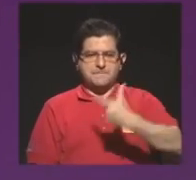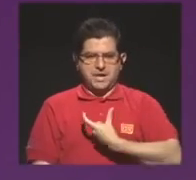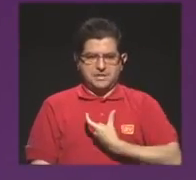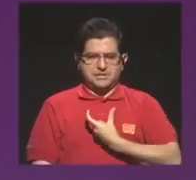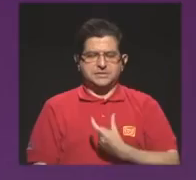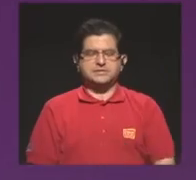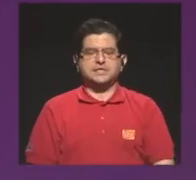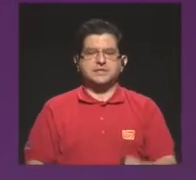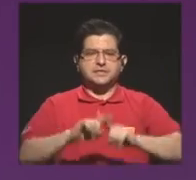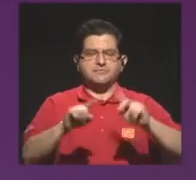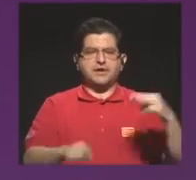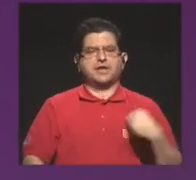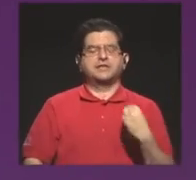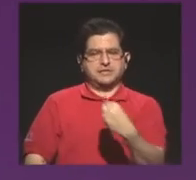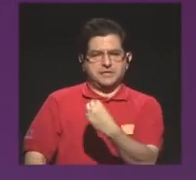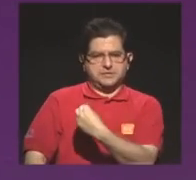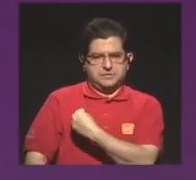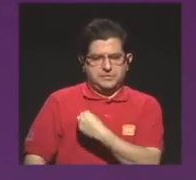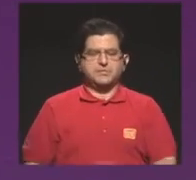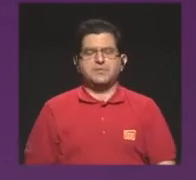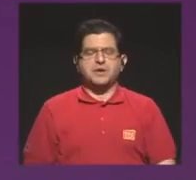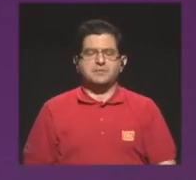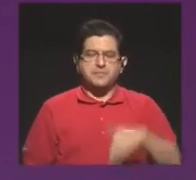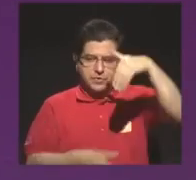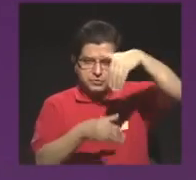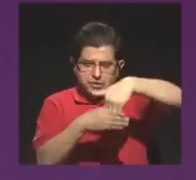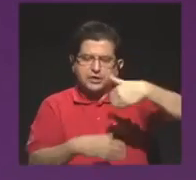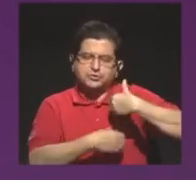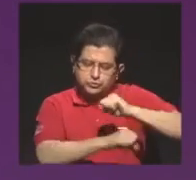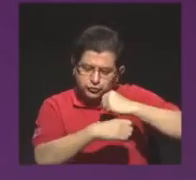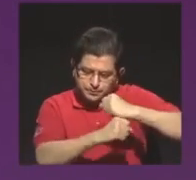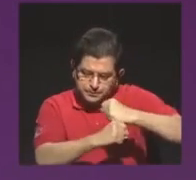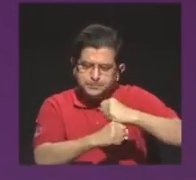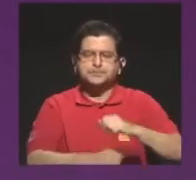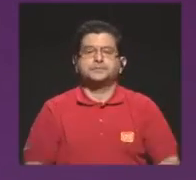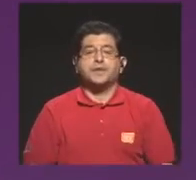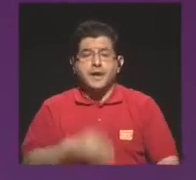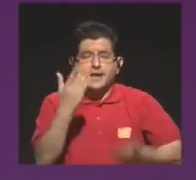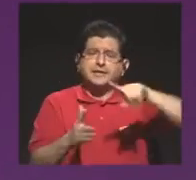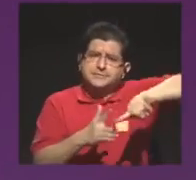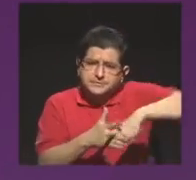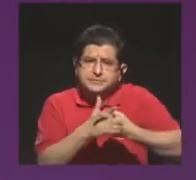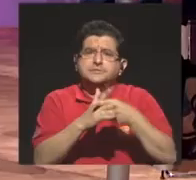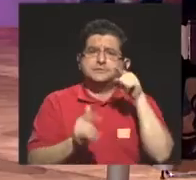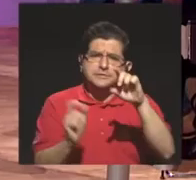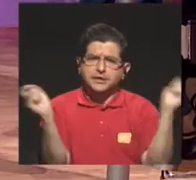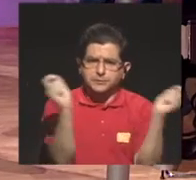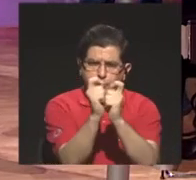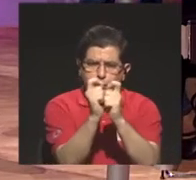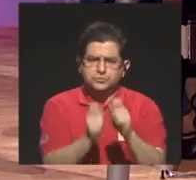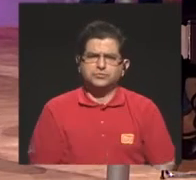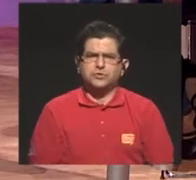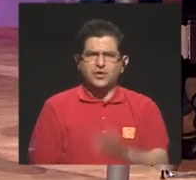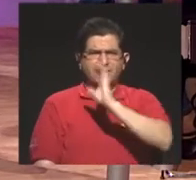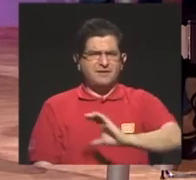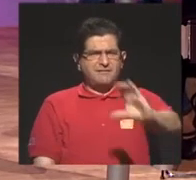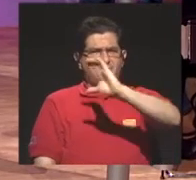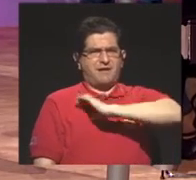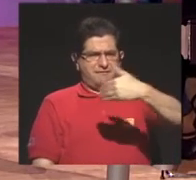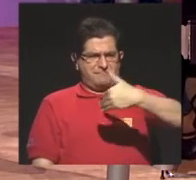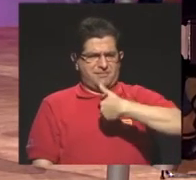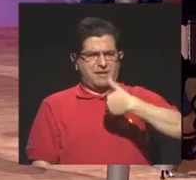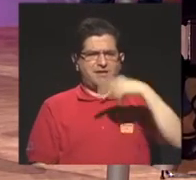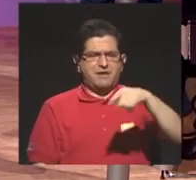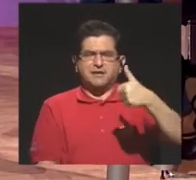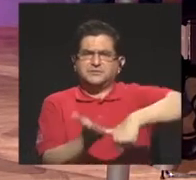vicealcaldías, regidurías, sindicaturas, concejalías, etc. Tal vez empecemos por eso, Jensi. ¿Qué es la característica de